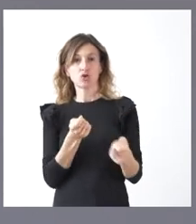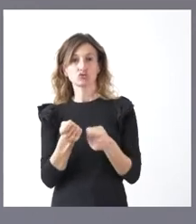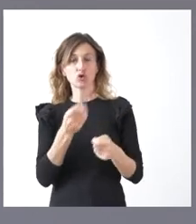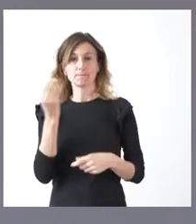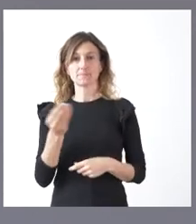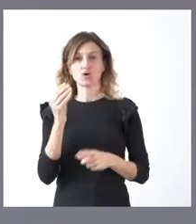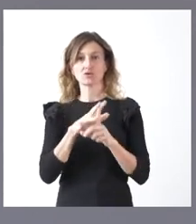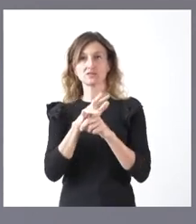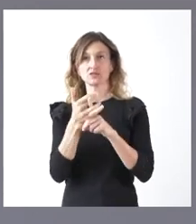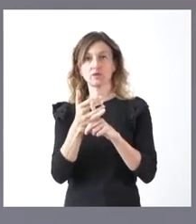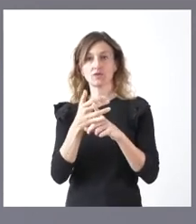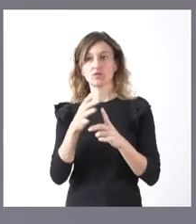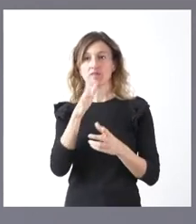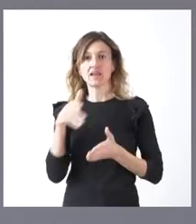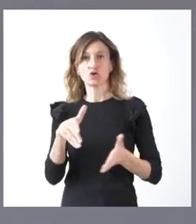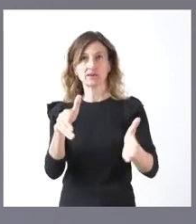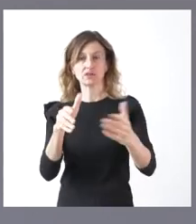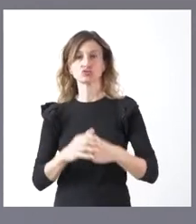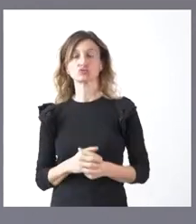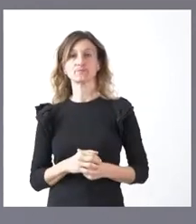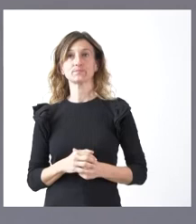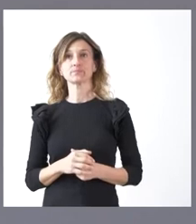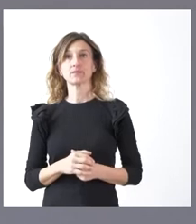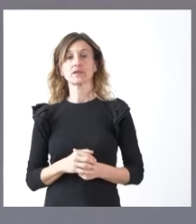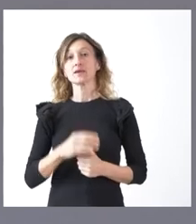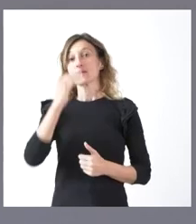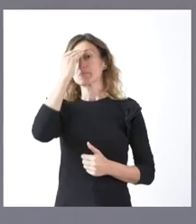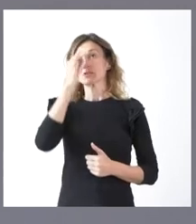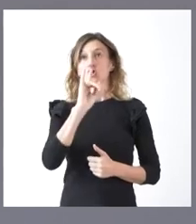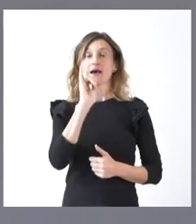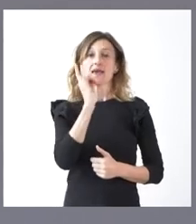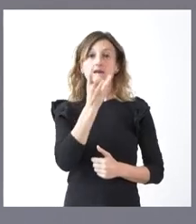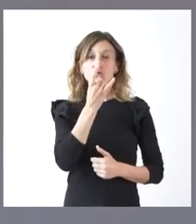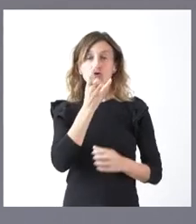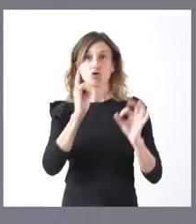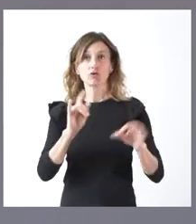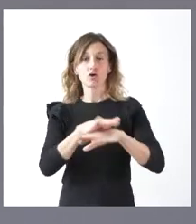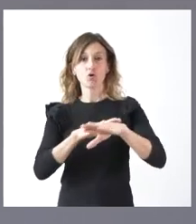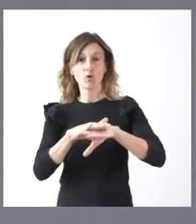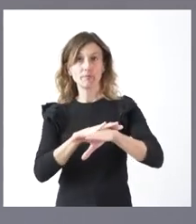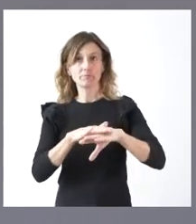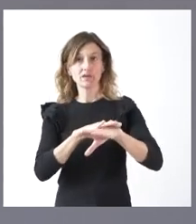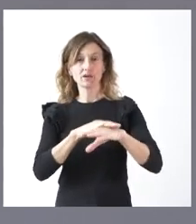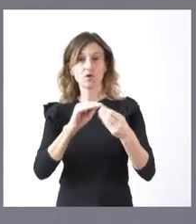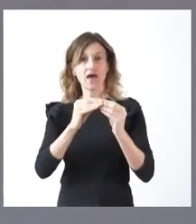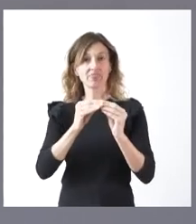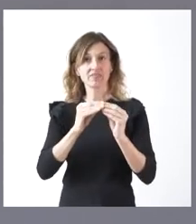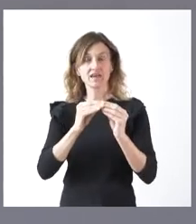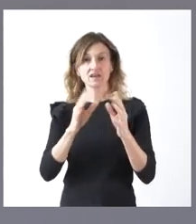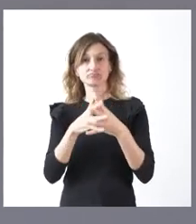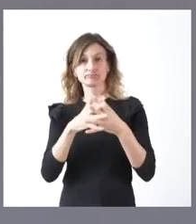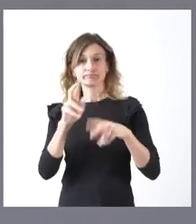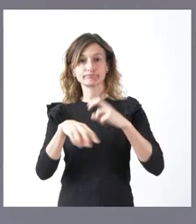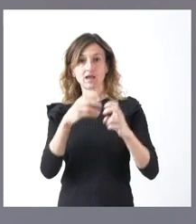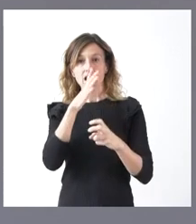situación la Cuenca Yo creo que es un error el que se mantiene por parte del gobierno de no llevar a cabo algunas infraestructuras